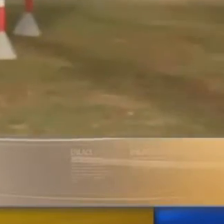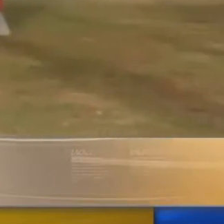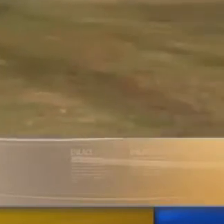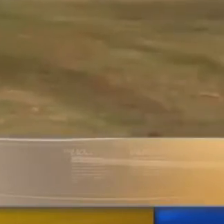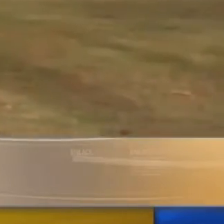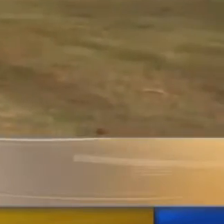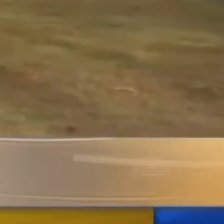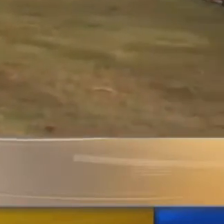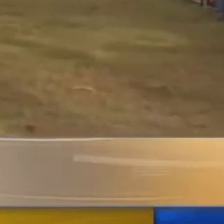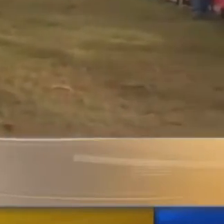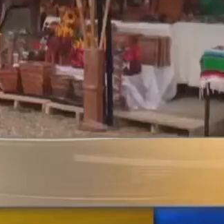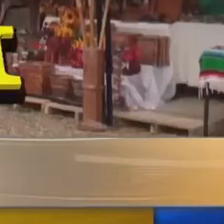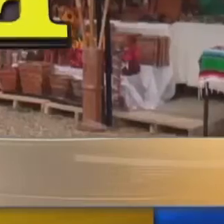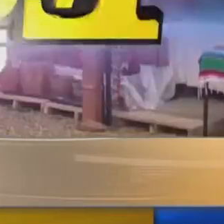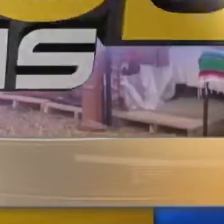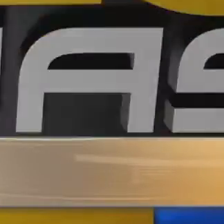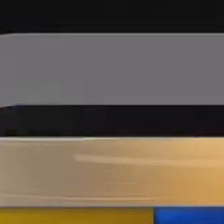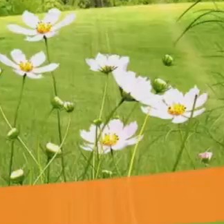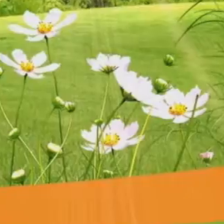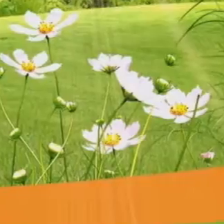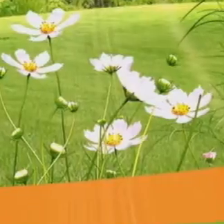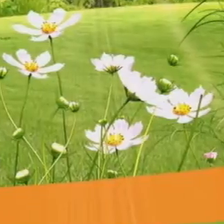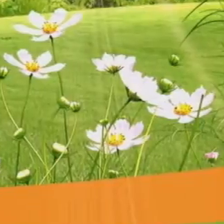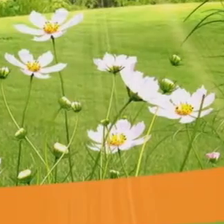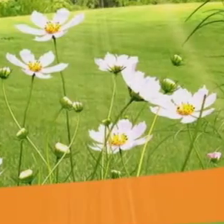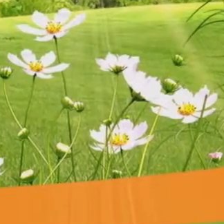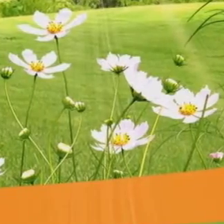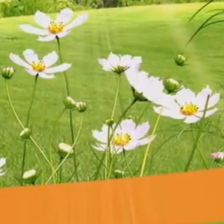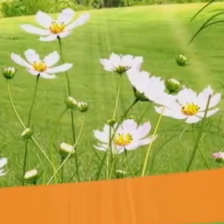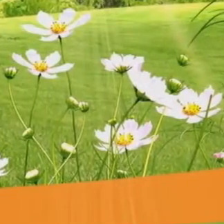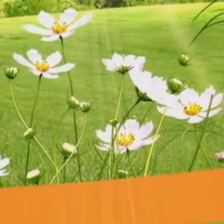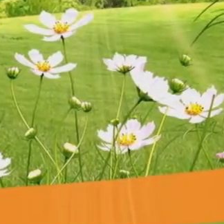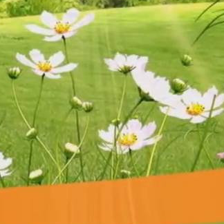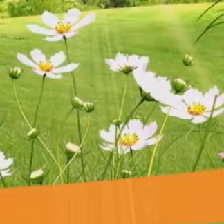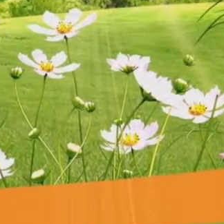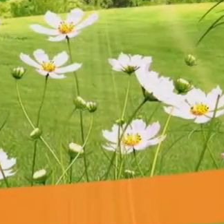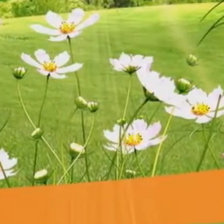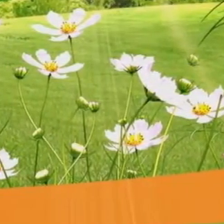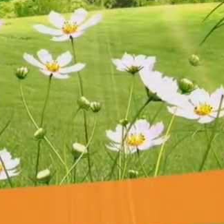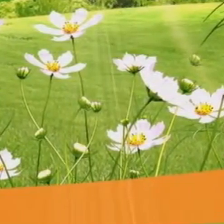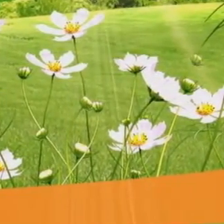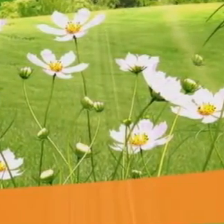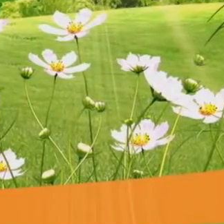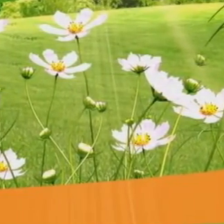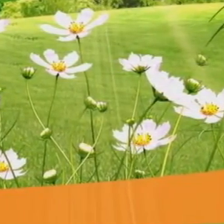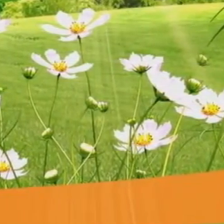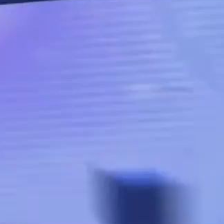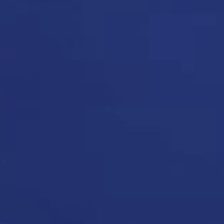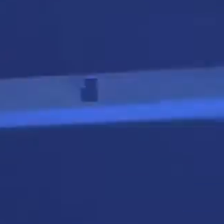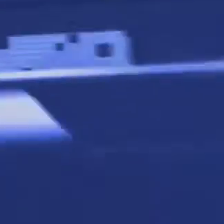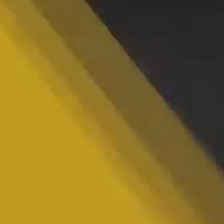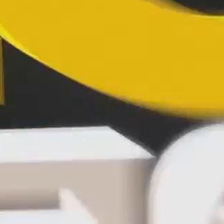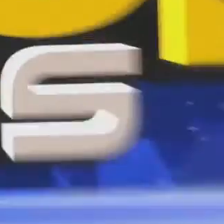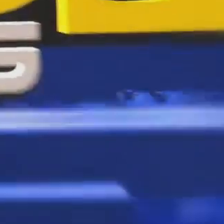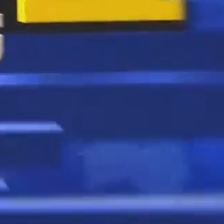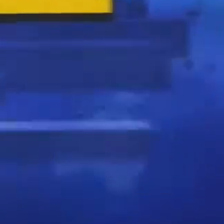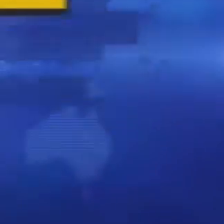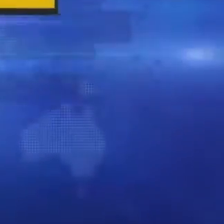y de exposición se desarrollarán en Expoeventos. Con el patrocinio de Barsol Ecológico, Barsol Aroma, Delicias, líder en